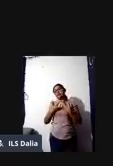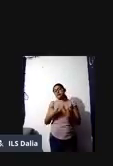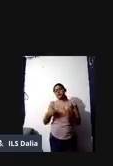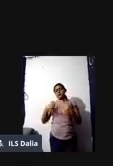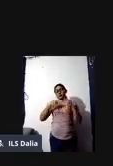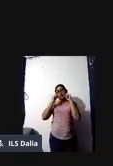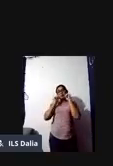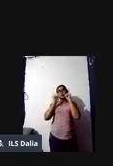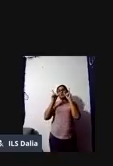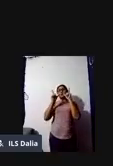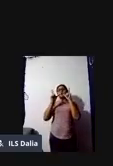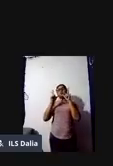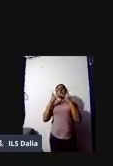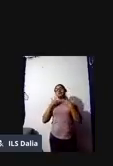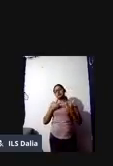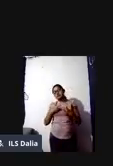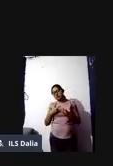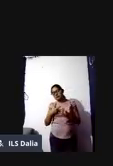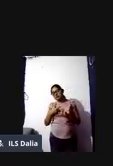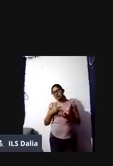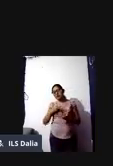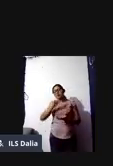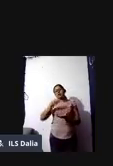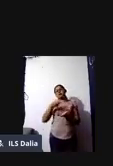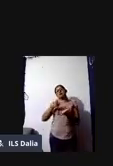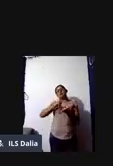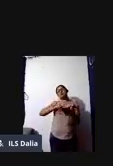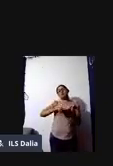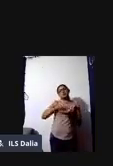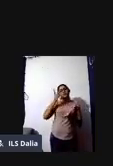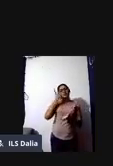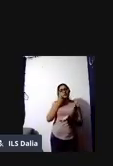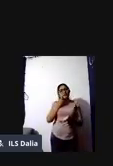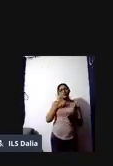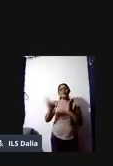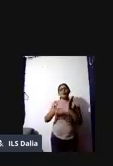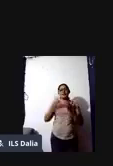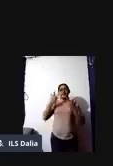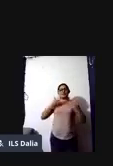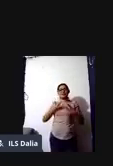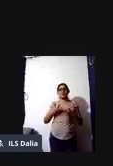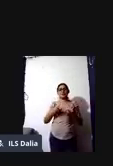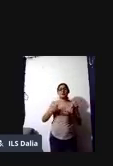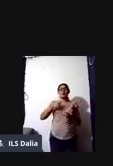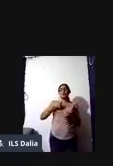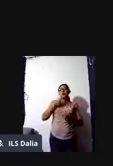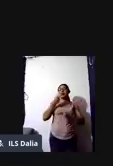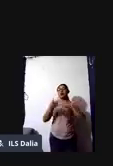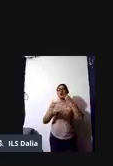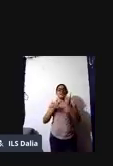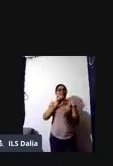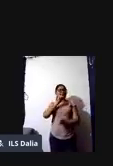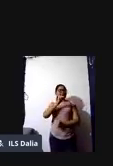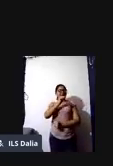y me acuesto y estoy triste. Y no estoy verbalizando nada.